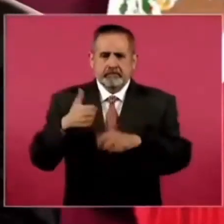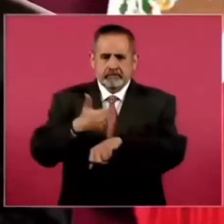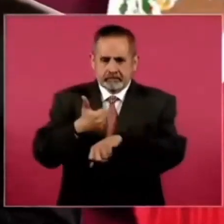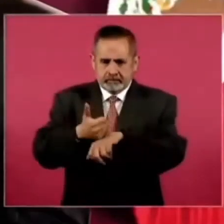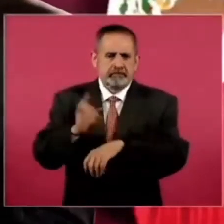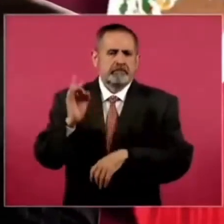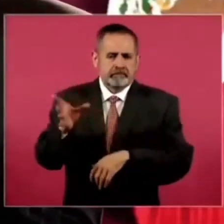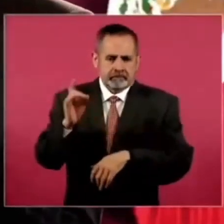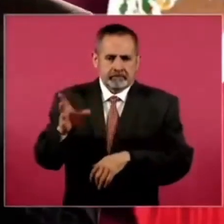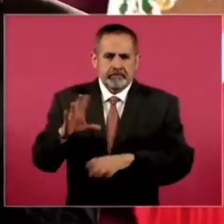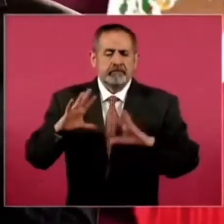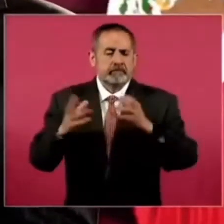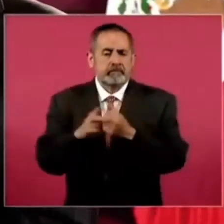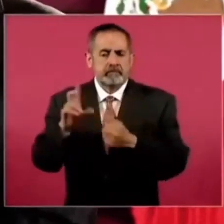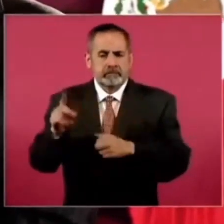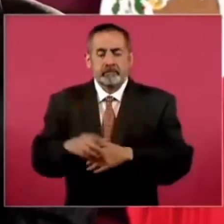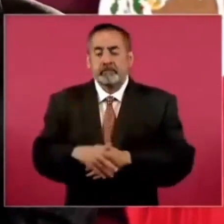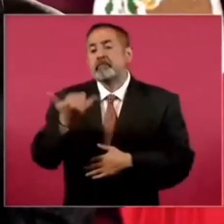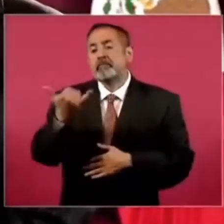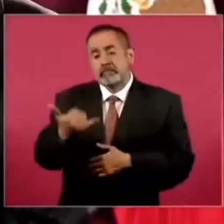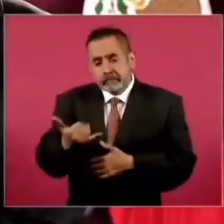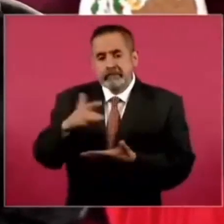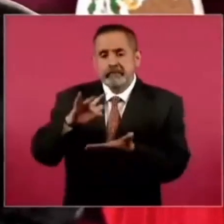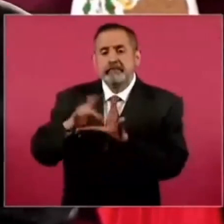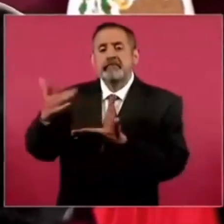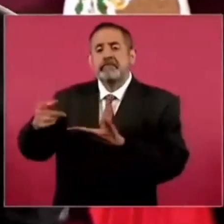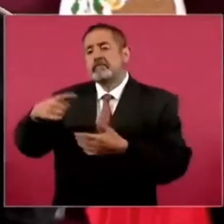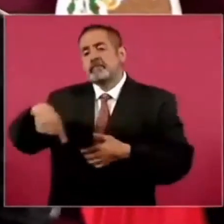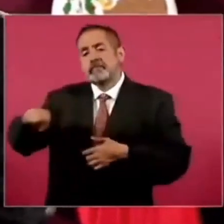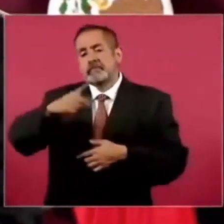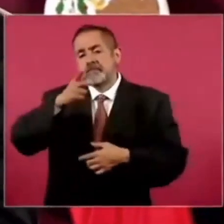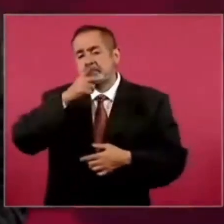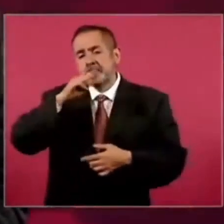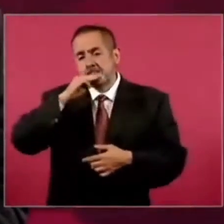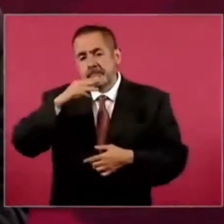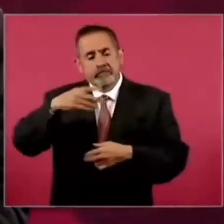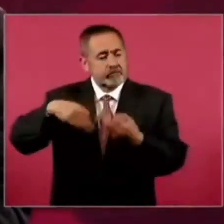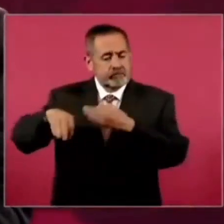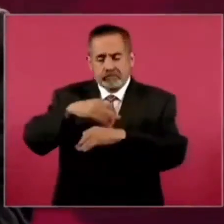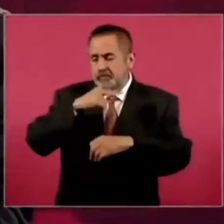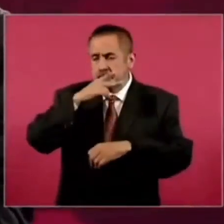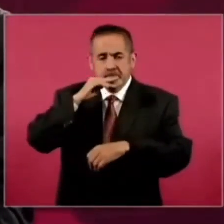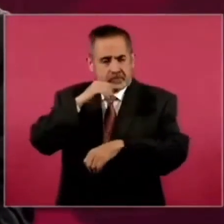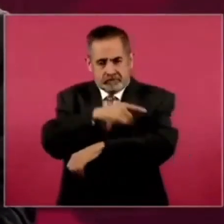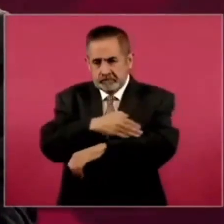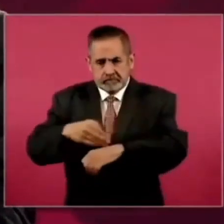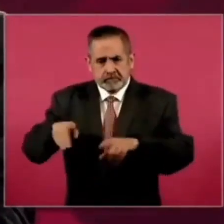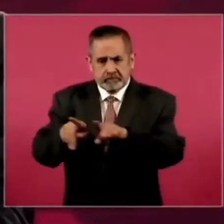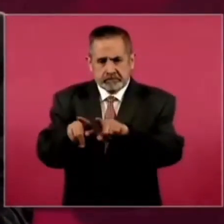30. Y muchas gracias a las mamás, a los papás,